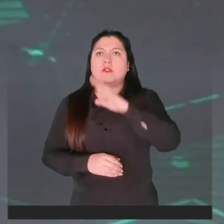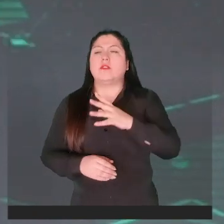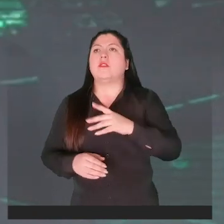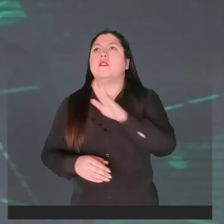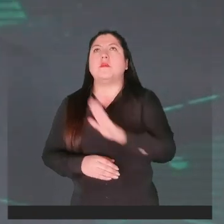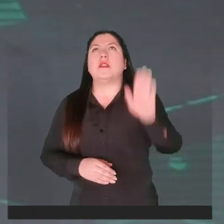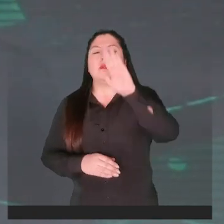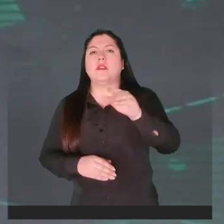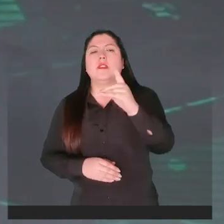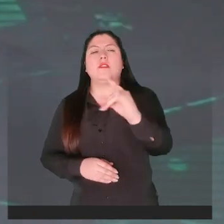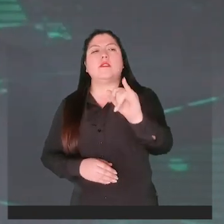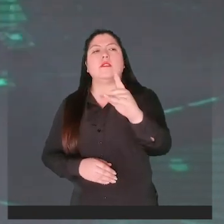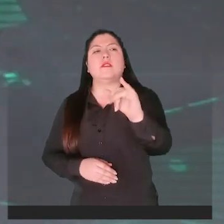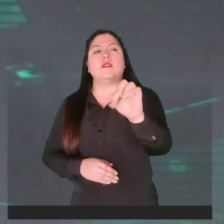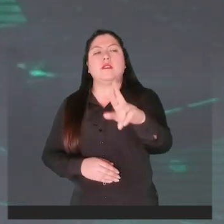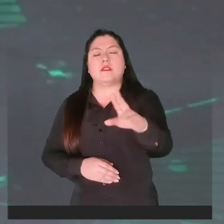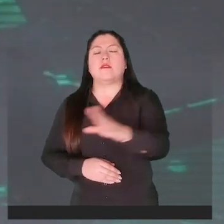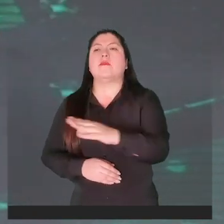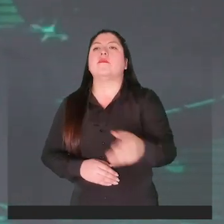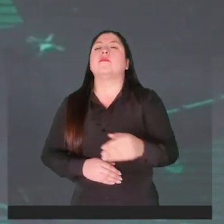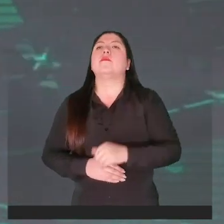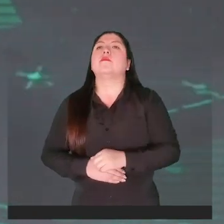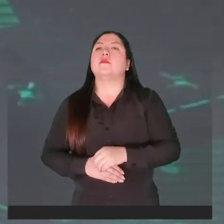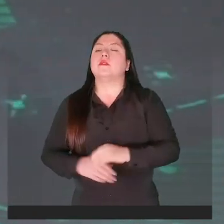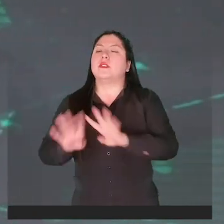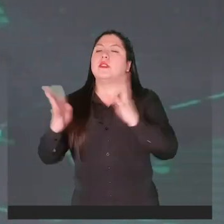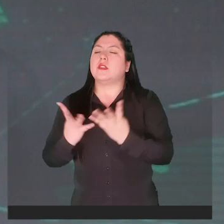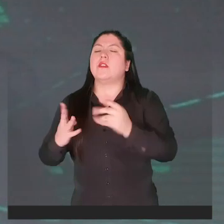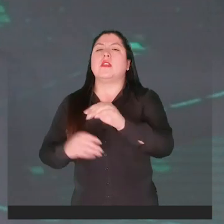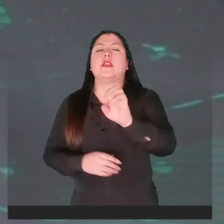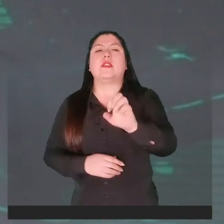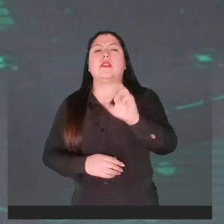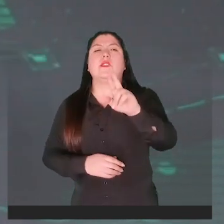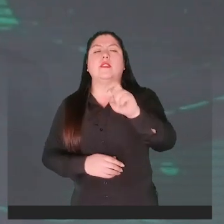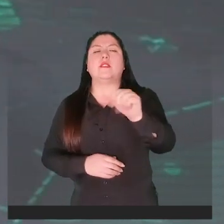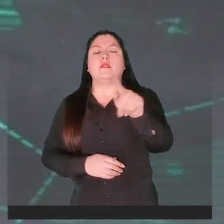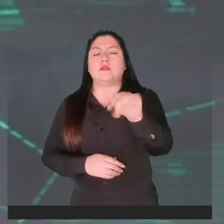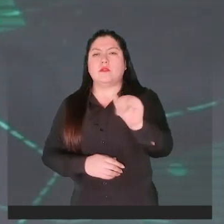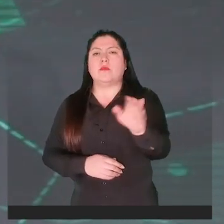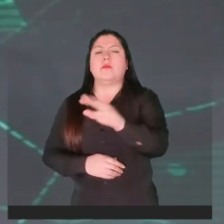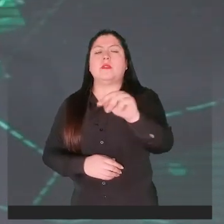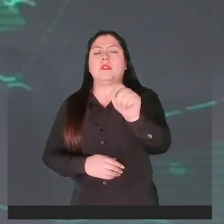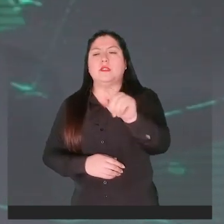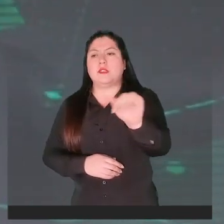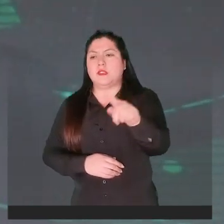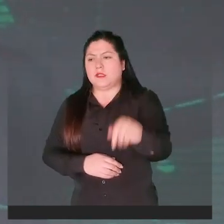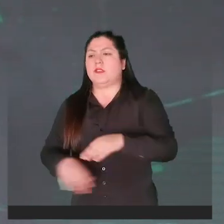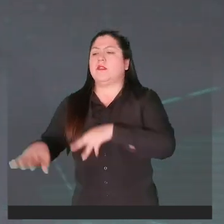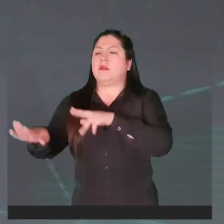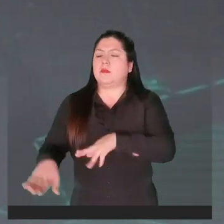de la Federación Nacional de Departamentos, Didier Tavera. Saludo al senador Ernesto Macías, a la representante Jennifer